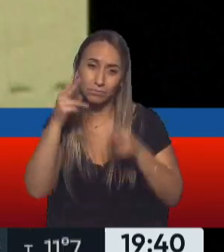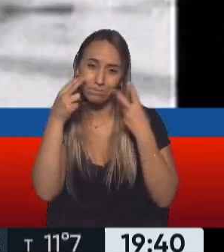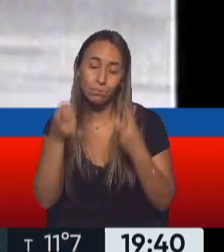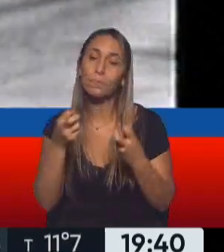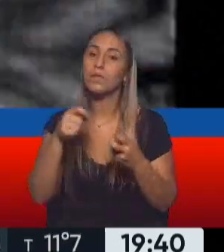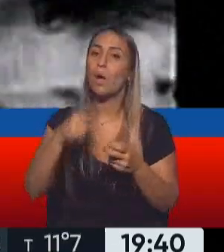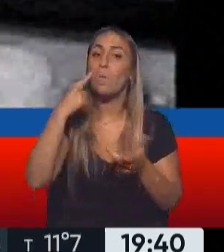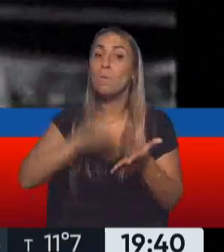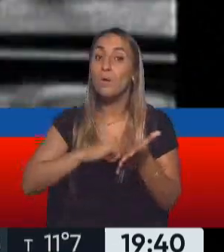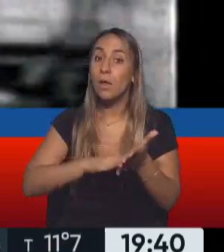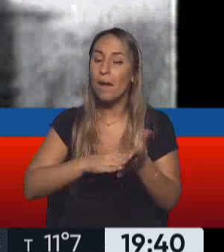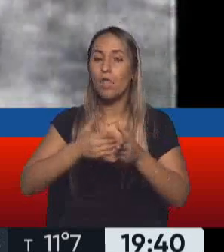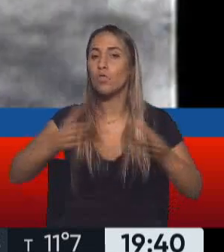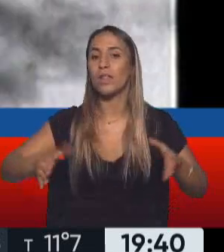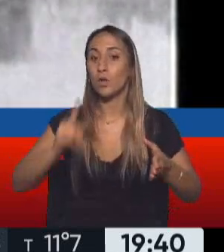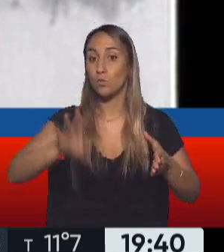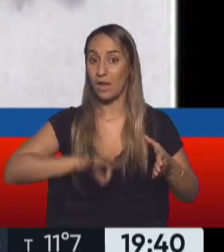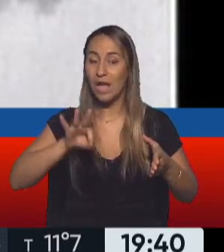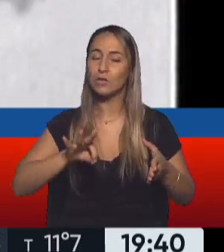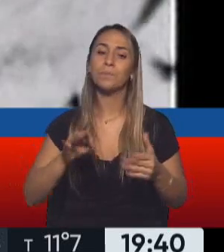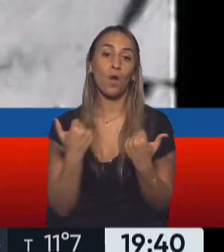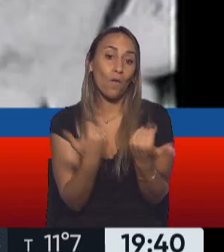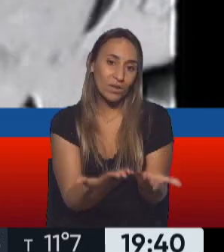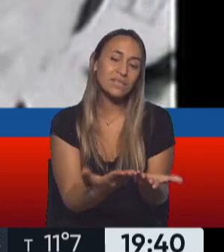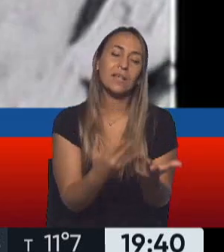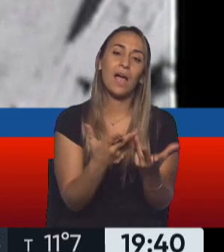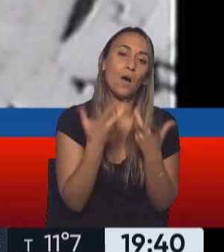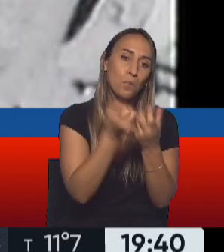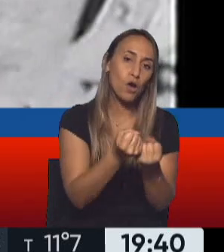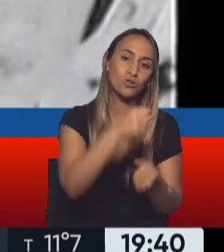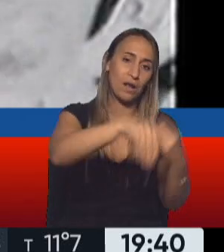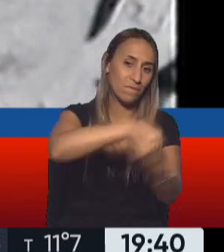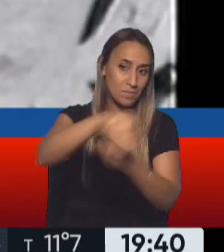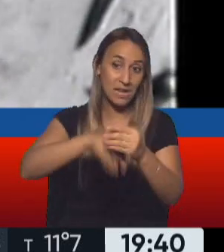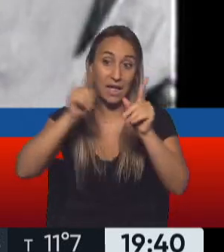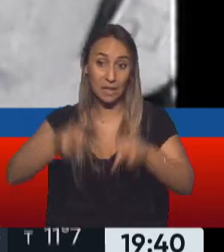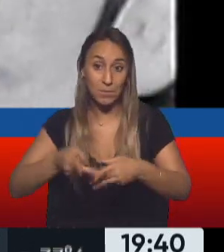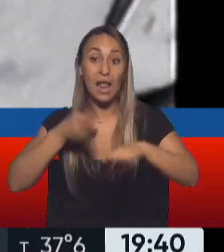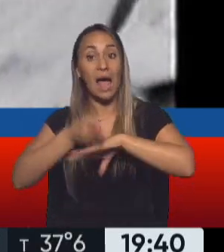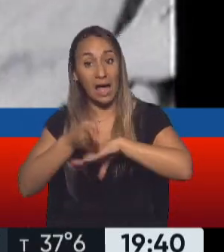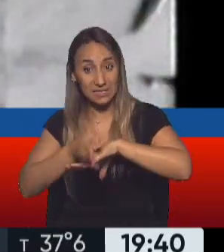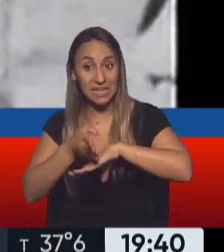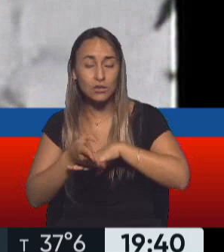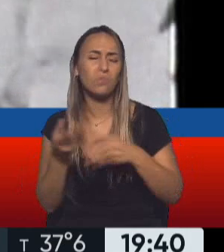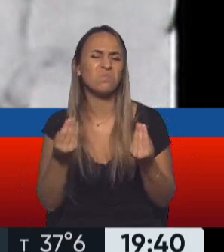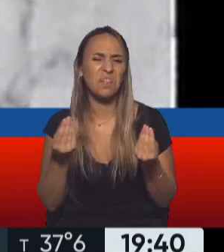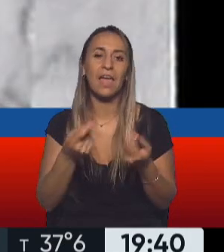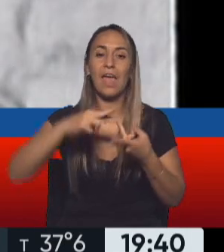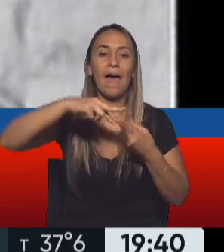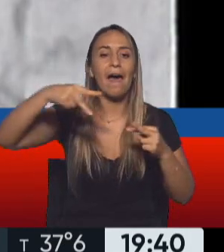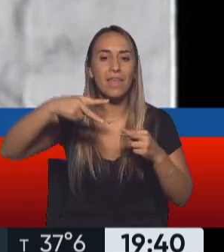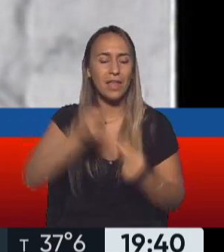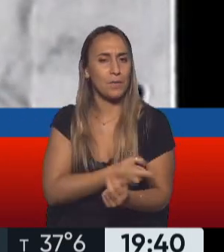durante un año. Ofrecerá acompañamiento a las familias y facilitará el acceso a tomas de muestra de